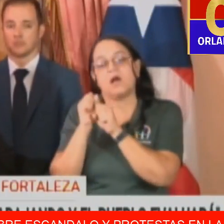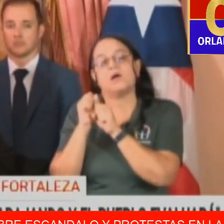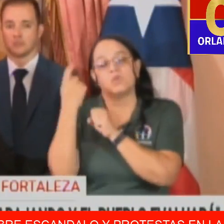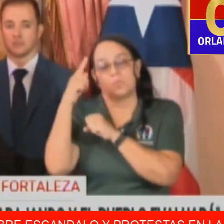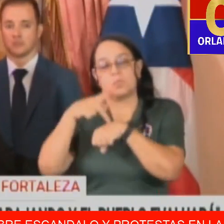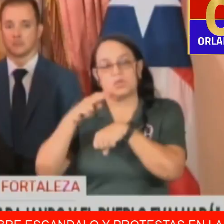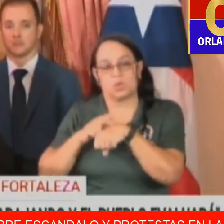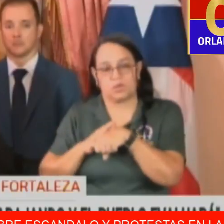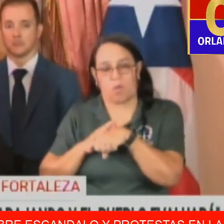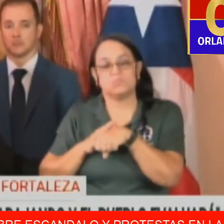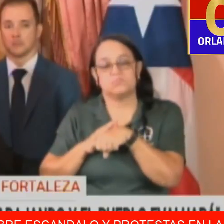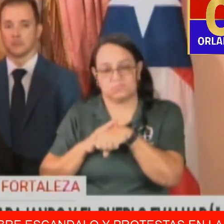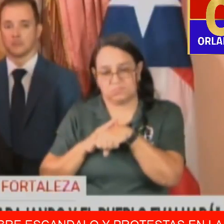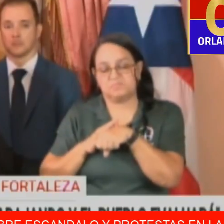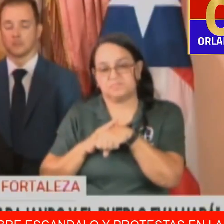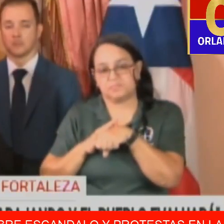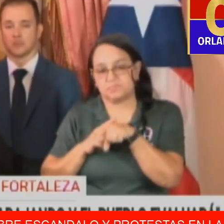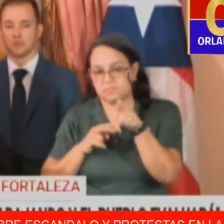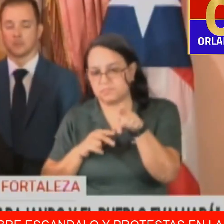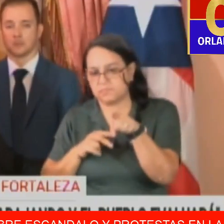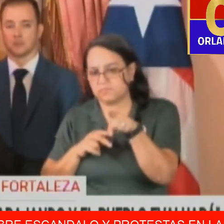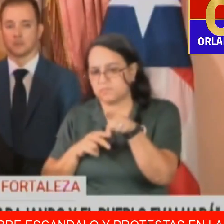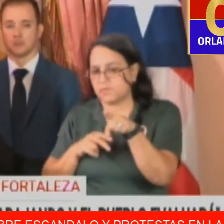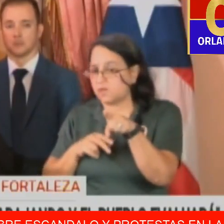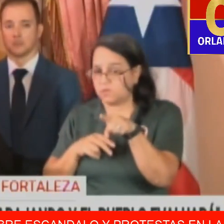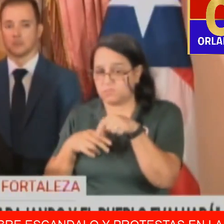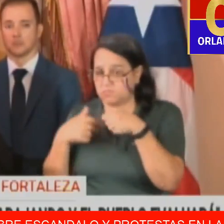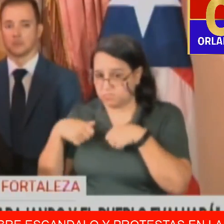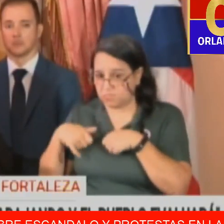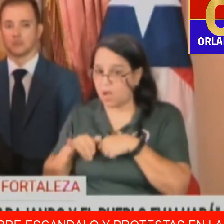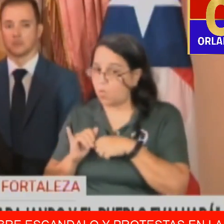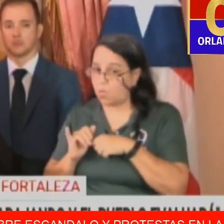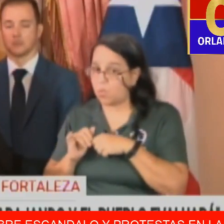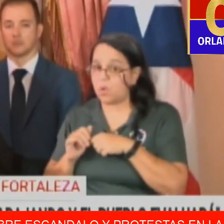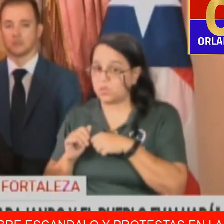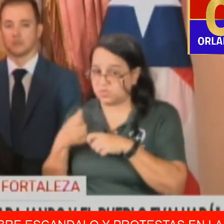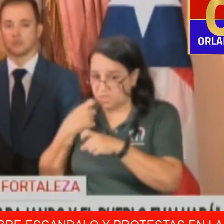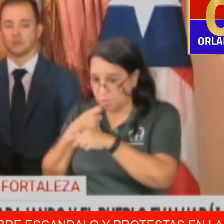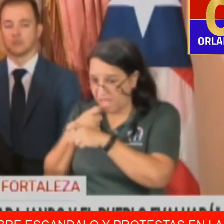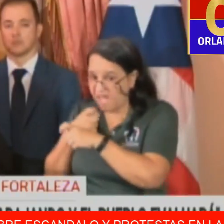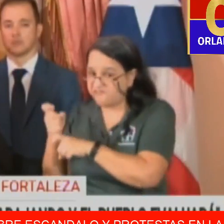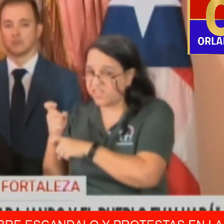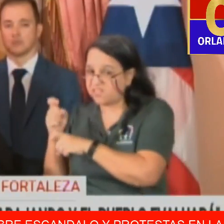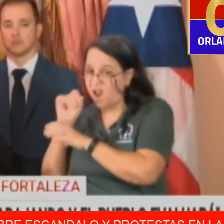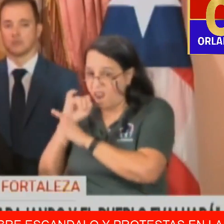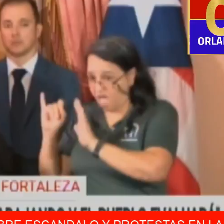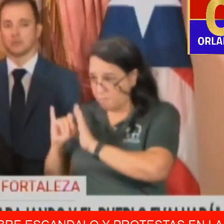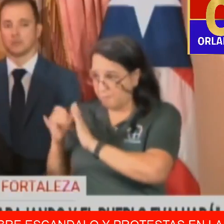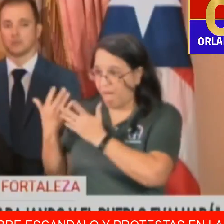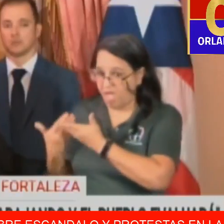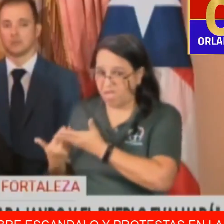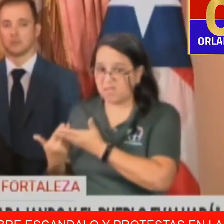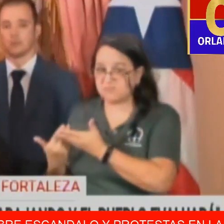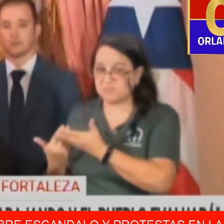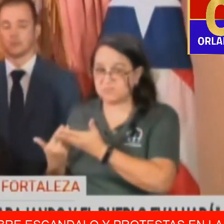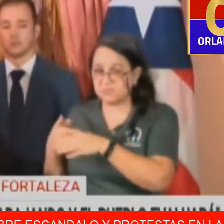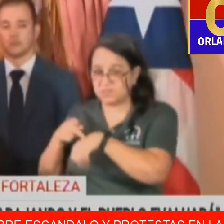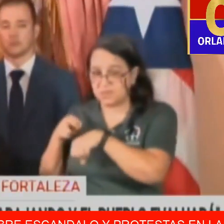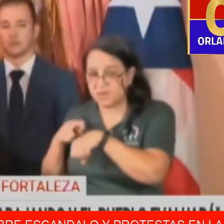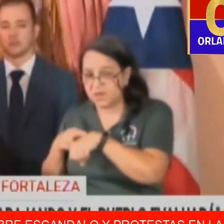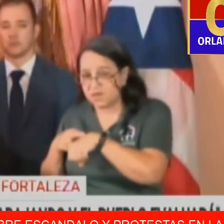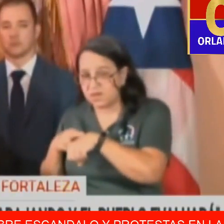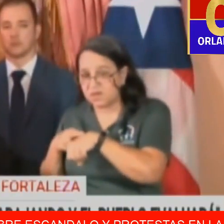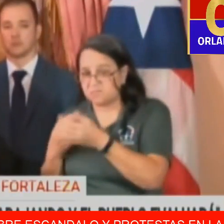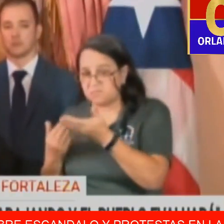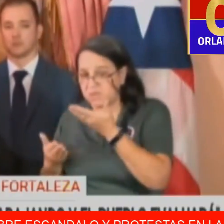haciendo. Aun cuando se pueda afectar internacionalmente la imagen e incluso cuando han hablado de posibles